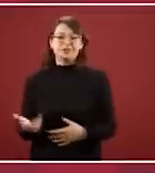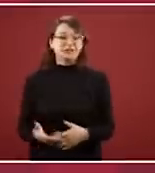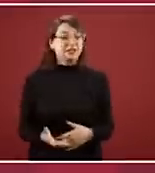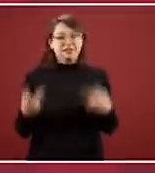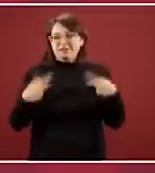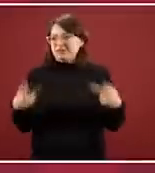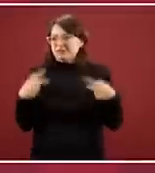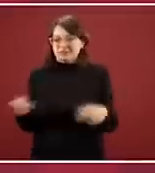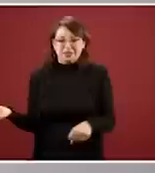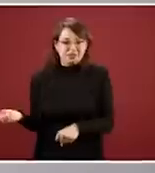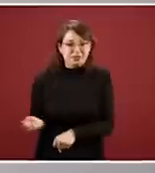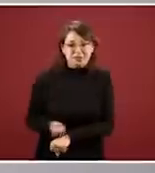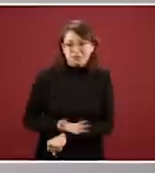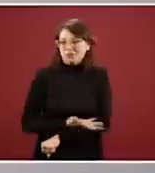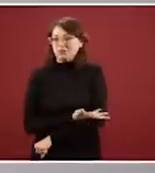euforia.